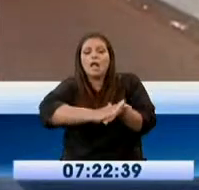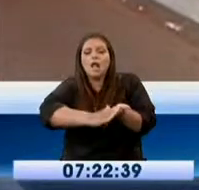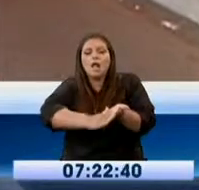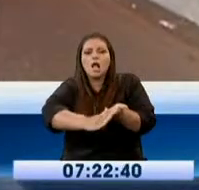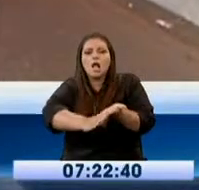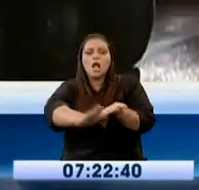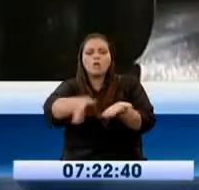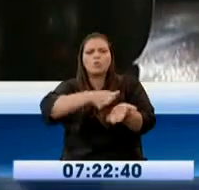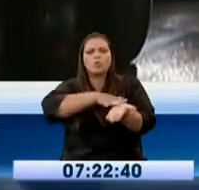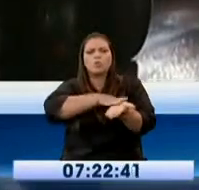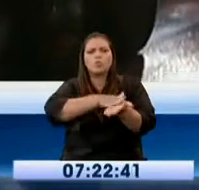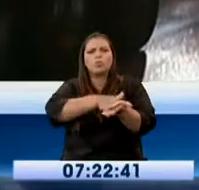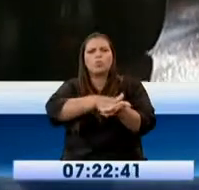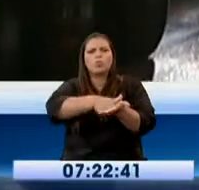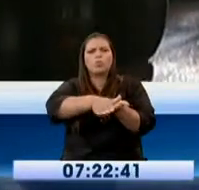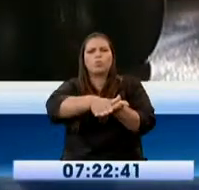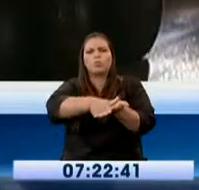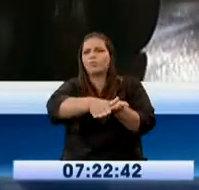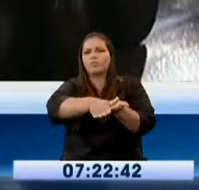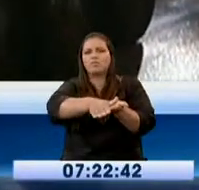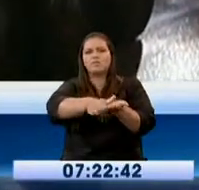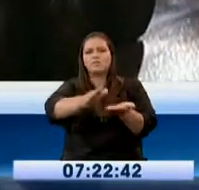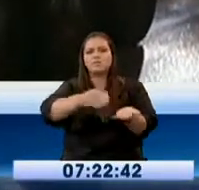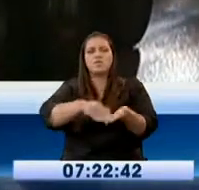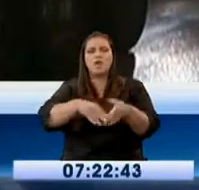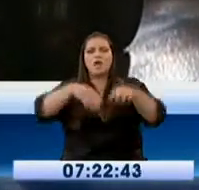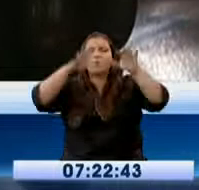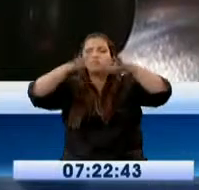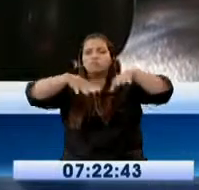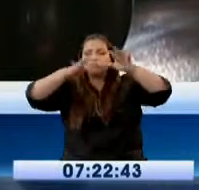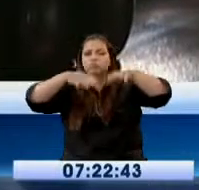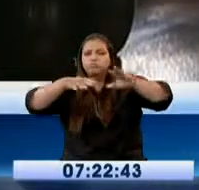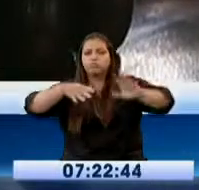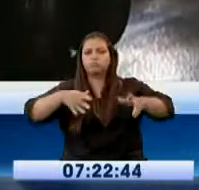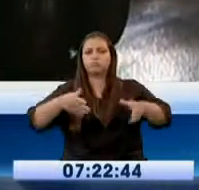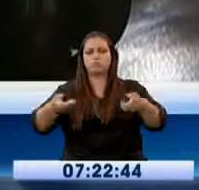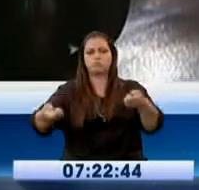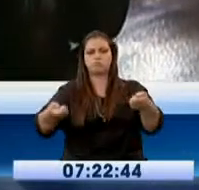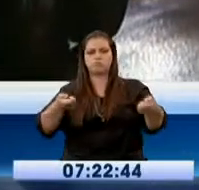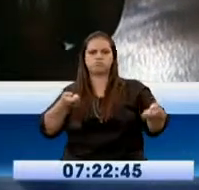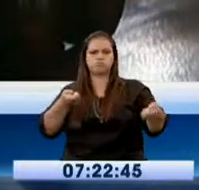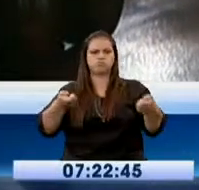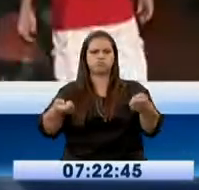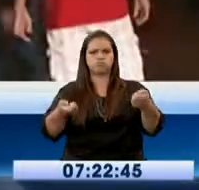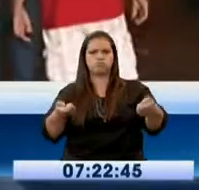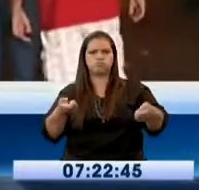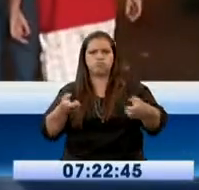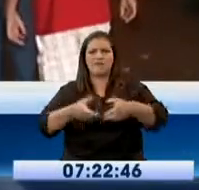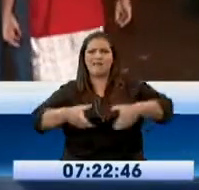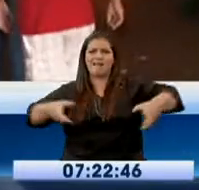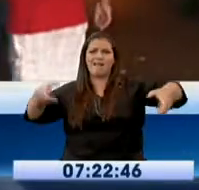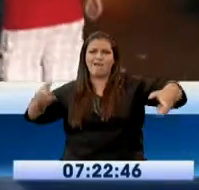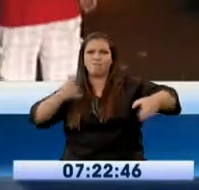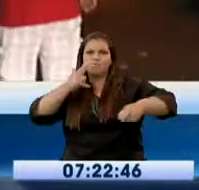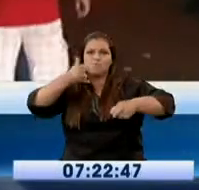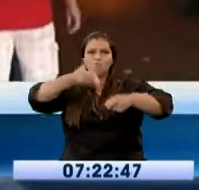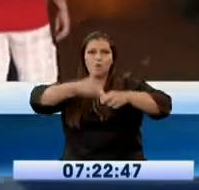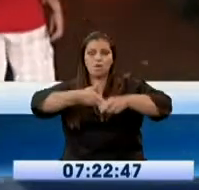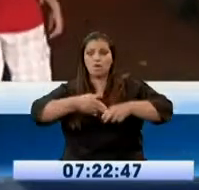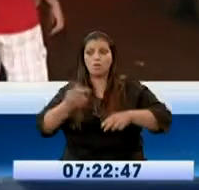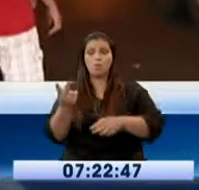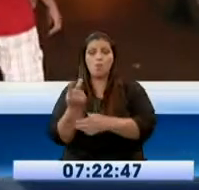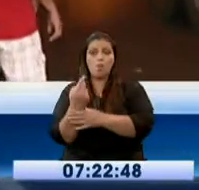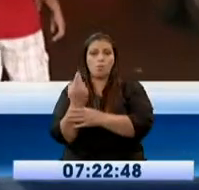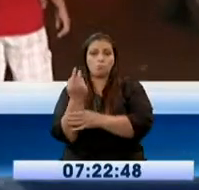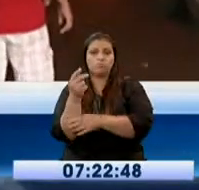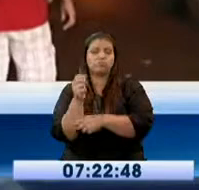el choque. Han venido dos trailers de combustible, gracias a Dios vacíos los dos. Son de la misma empresa. Al parecer